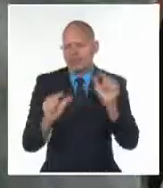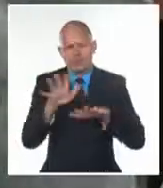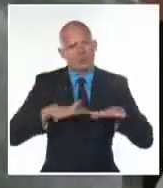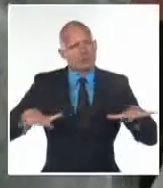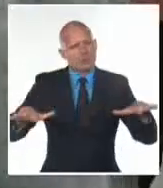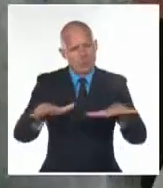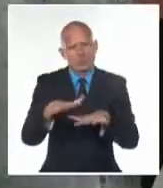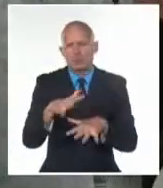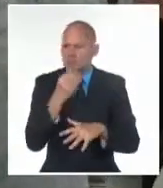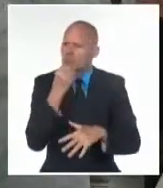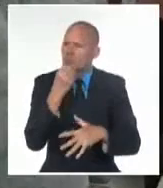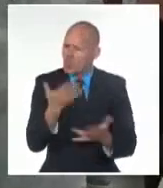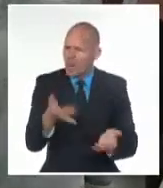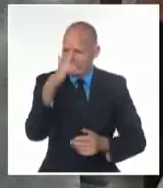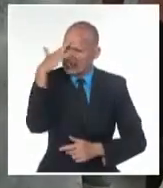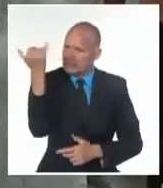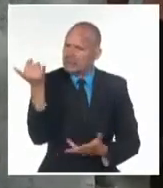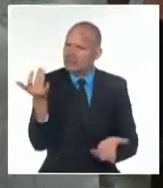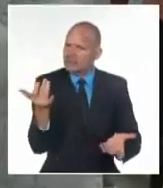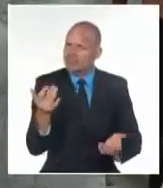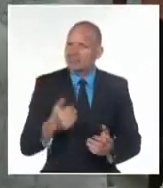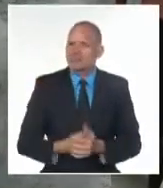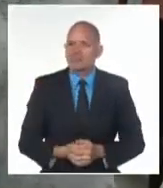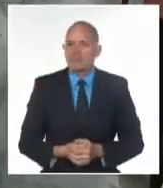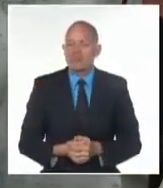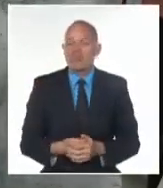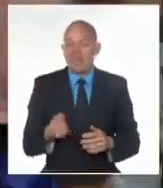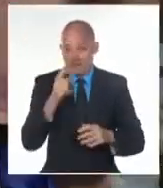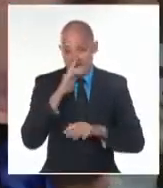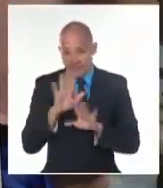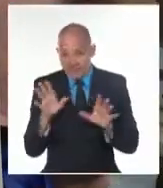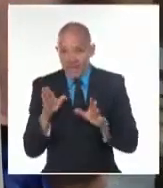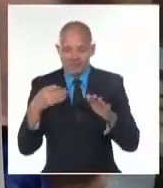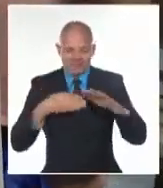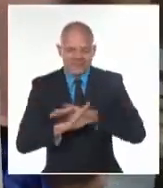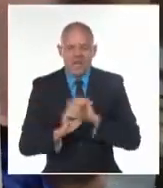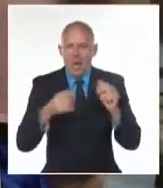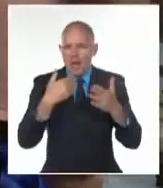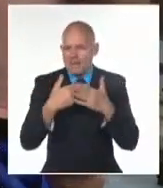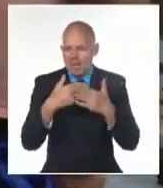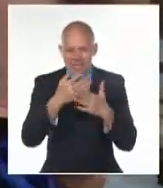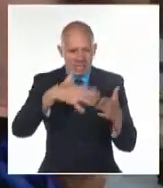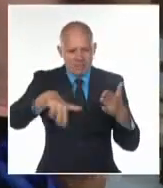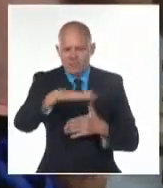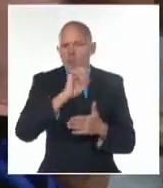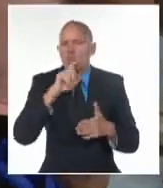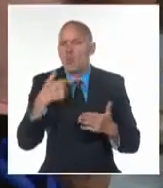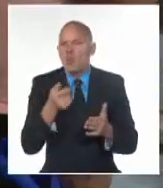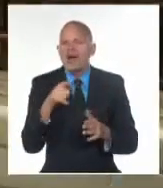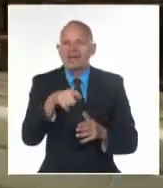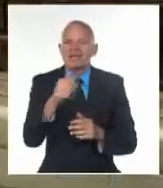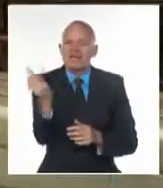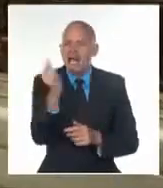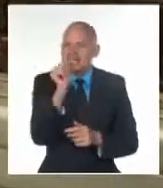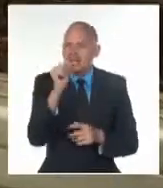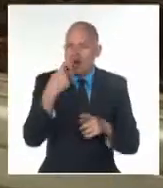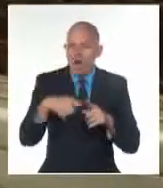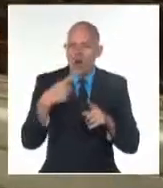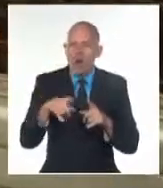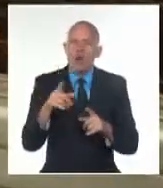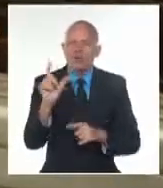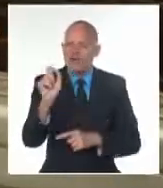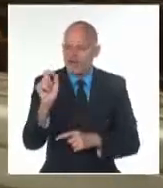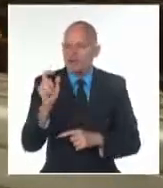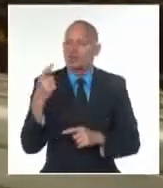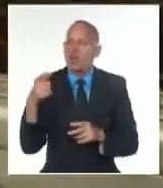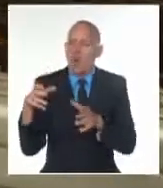puede. Como parte del encuentro, los jóvenes recorrieron la UEB Ronera Occidental de la empresa de bebidas y refrescos La Habana. Allí